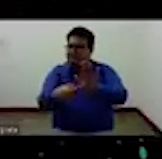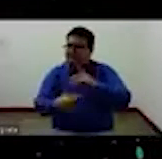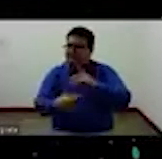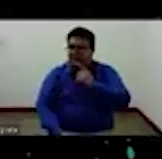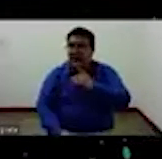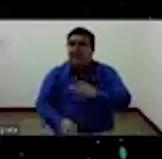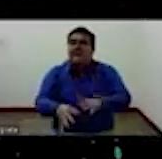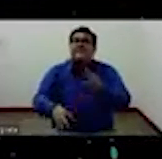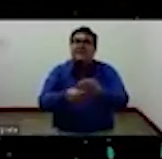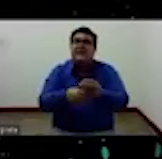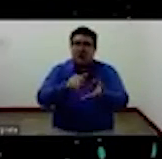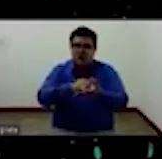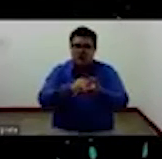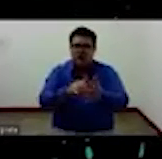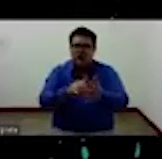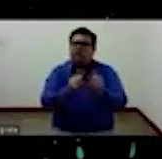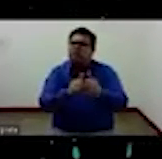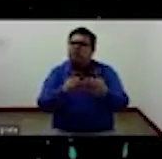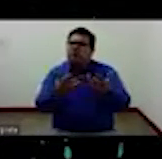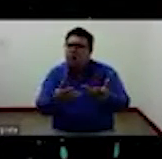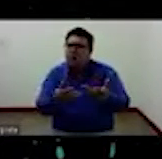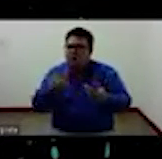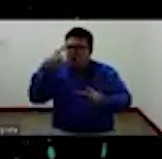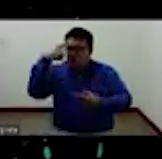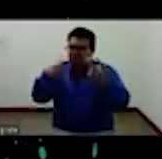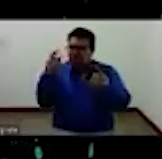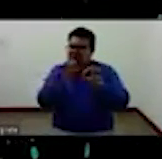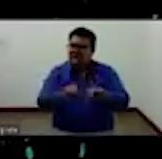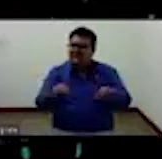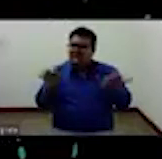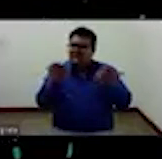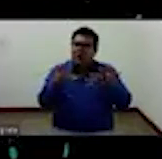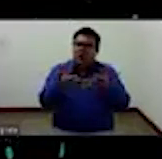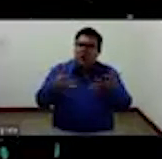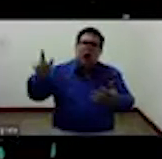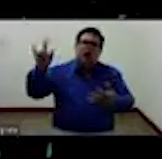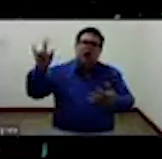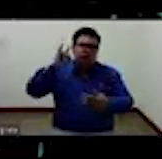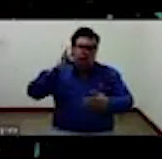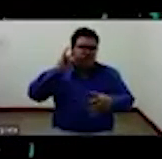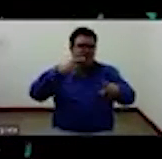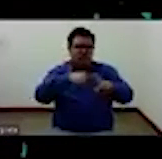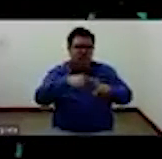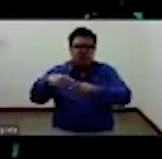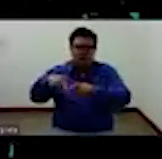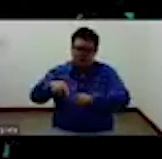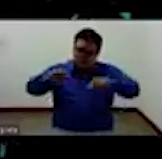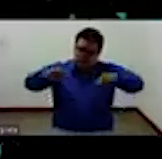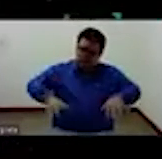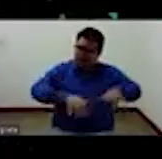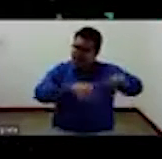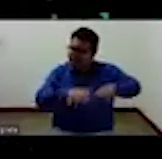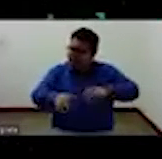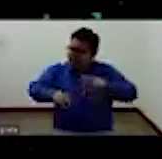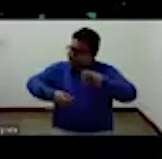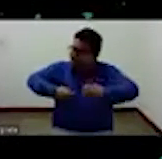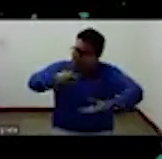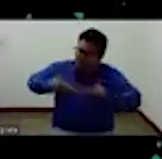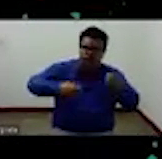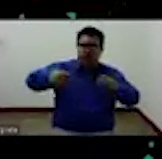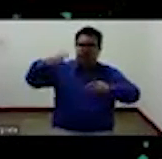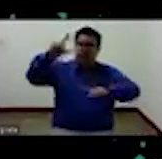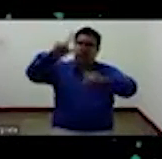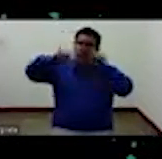de unos sólidos platónicos que expresan la luminosidad de las estrellas. Y escogí los